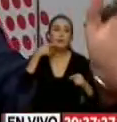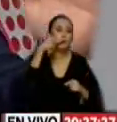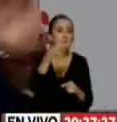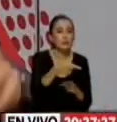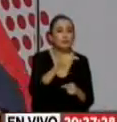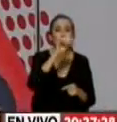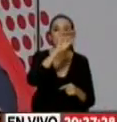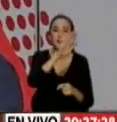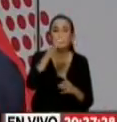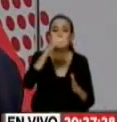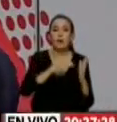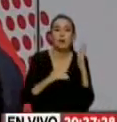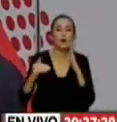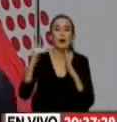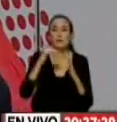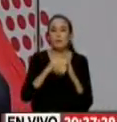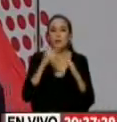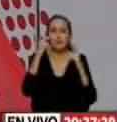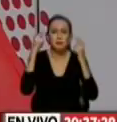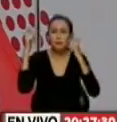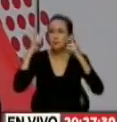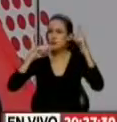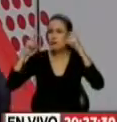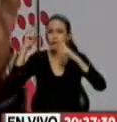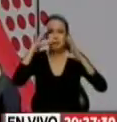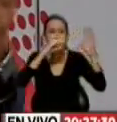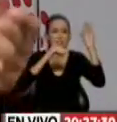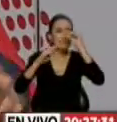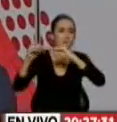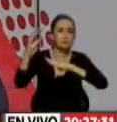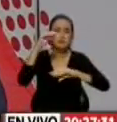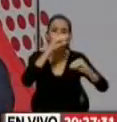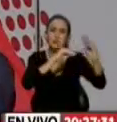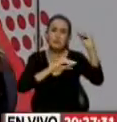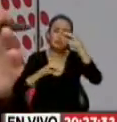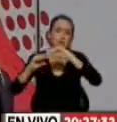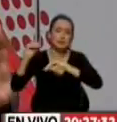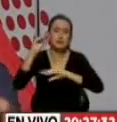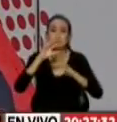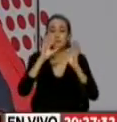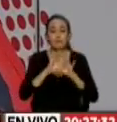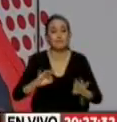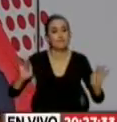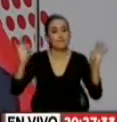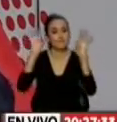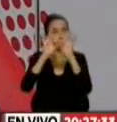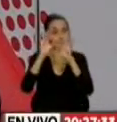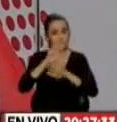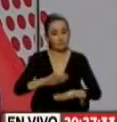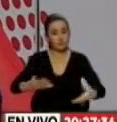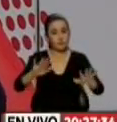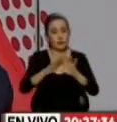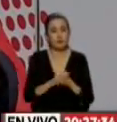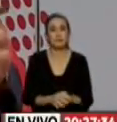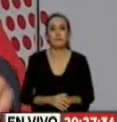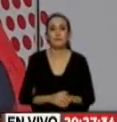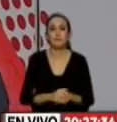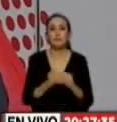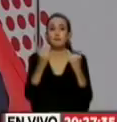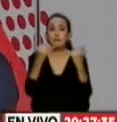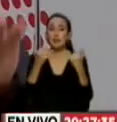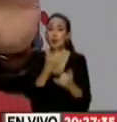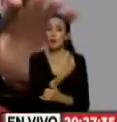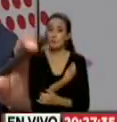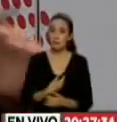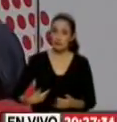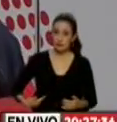ser 5 los ceros. Esto creó una especulación y evidentemente una incertidumbre muy importante en la población. Además de esto, el señor Maduro